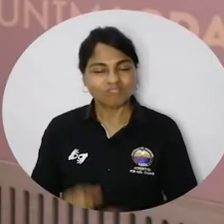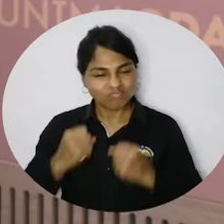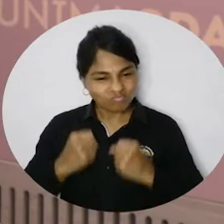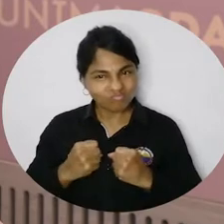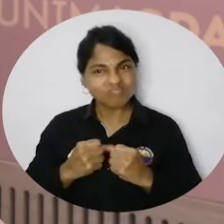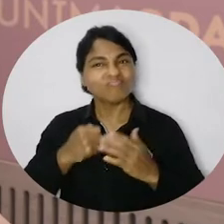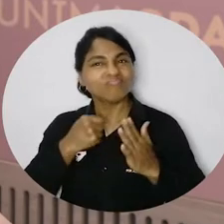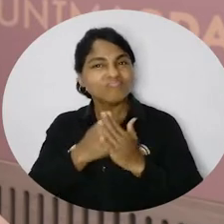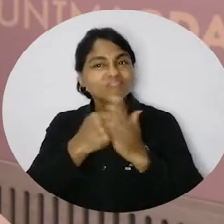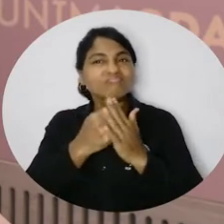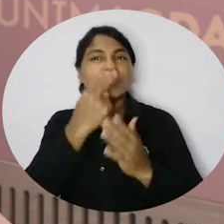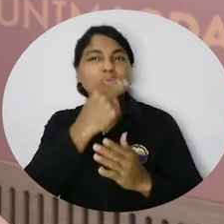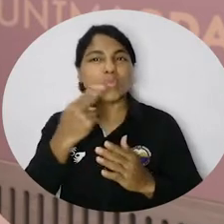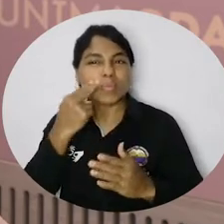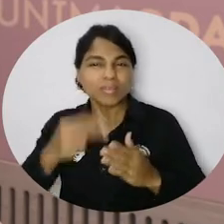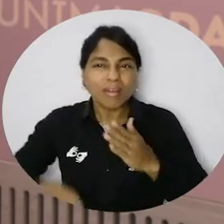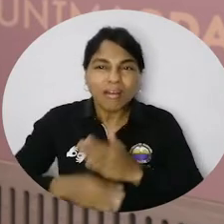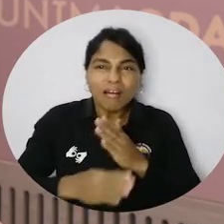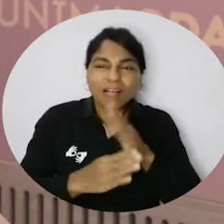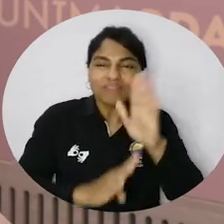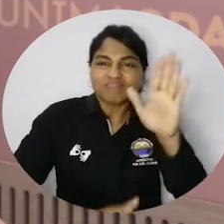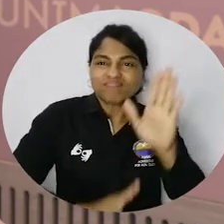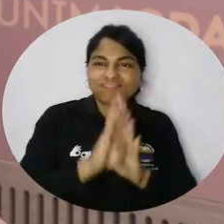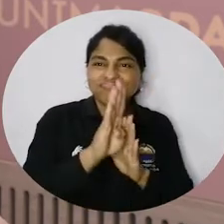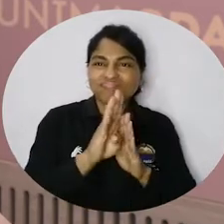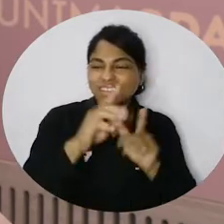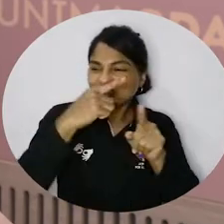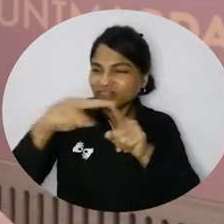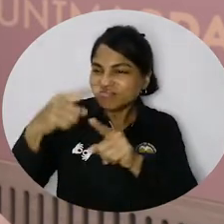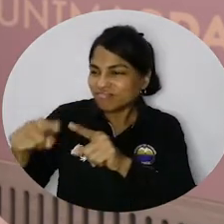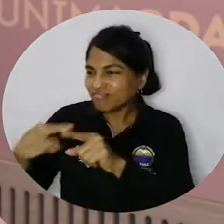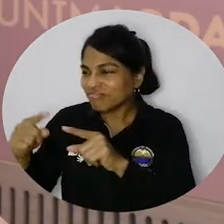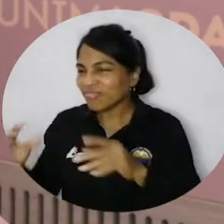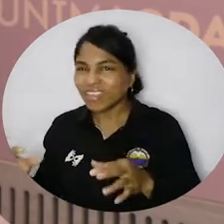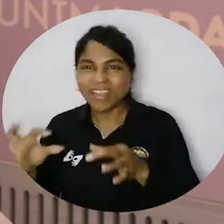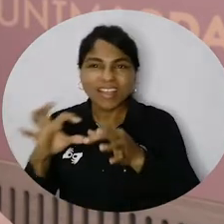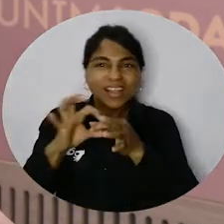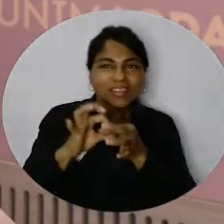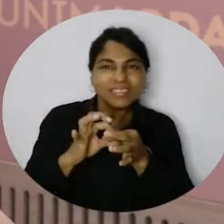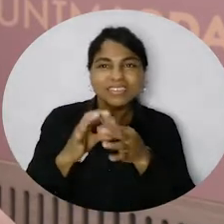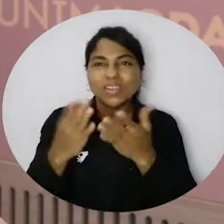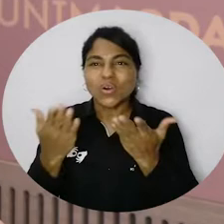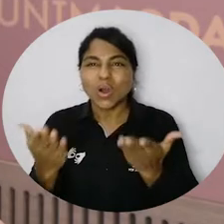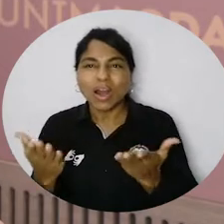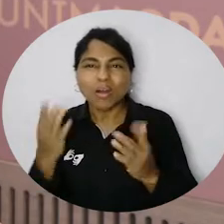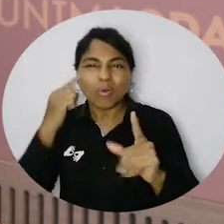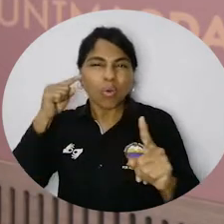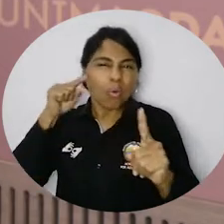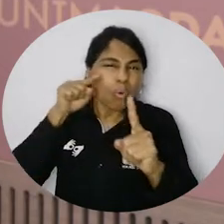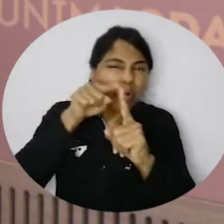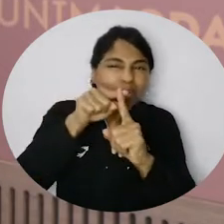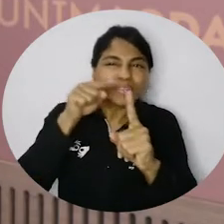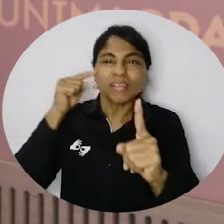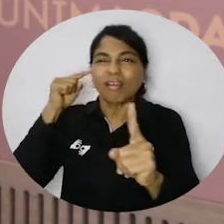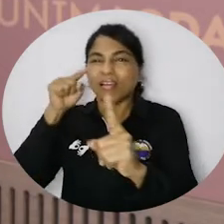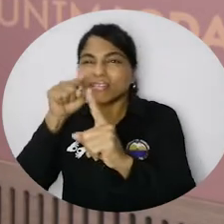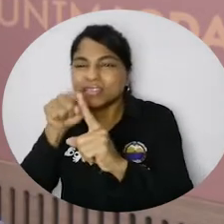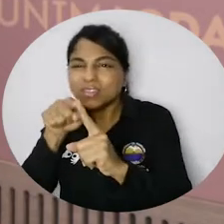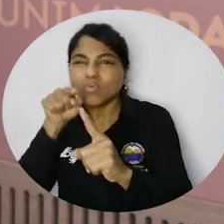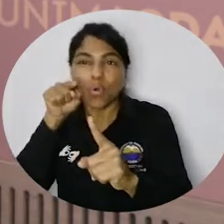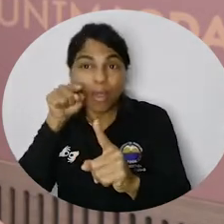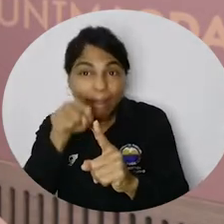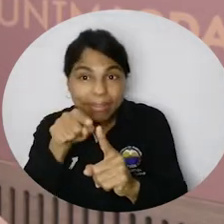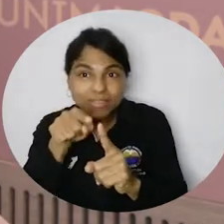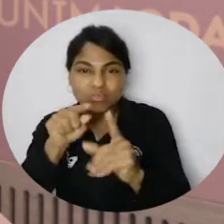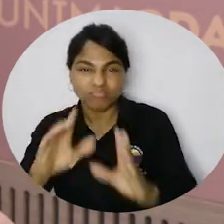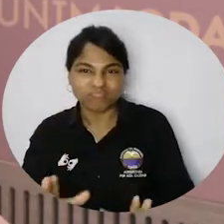Estamos con todo el compromiso de poder avanzar en todos los elementos asociados a los objetivos que les apuntan